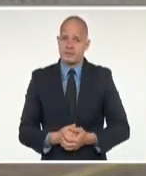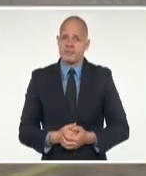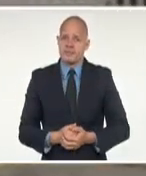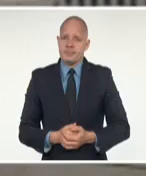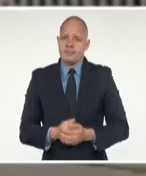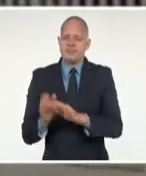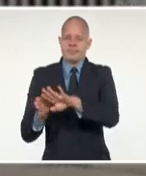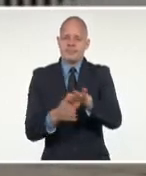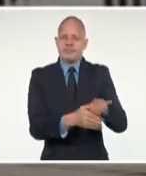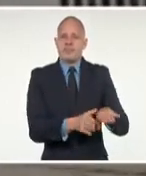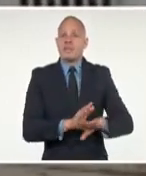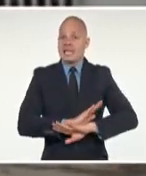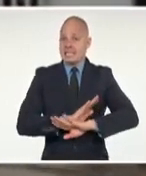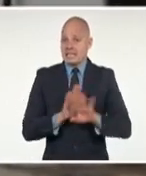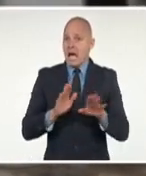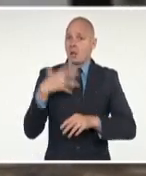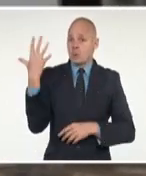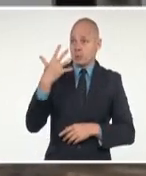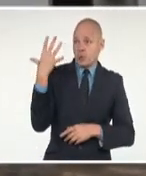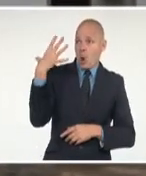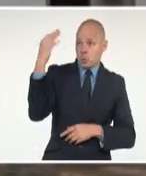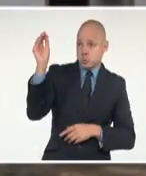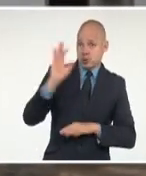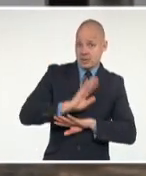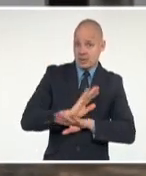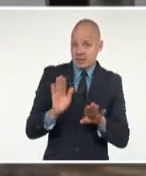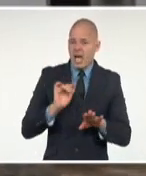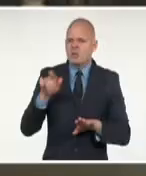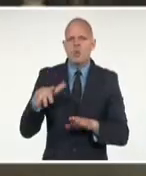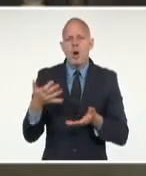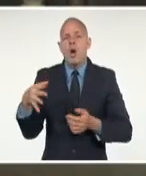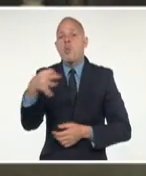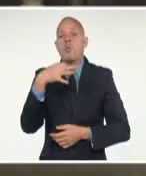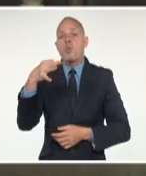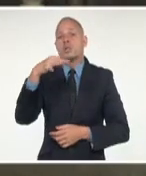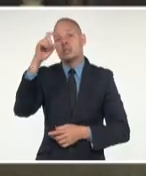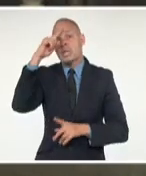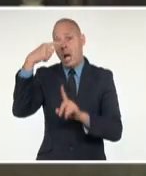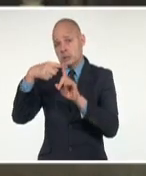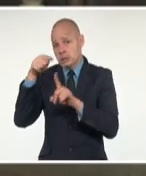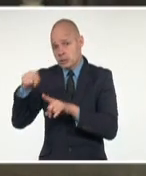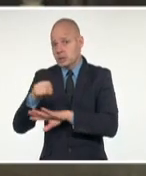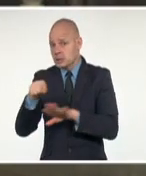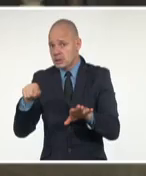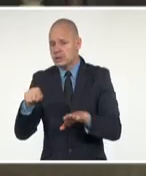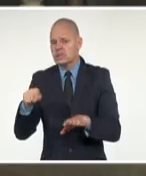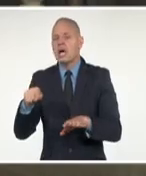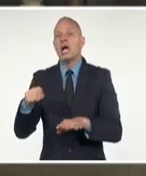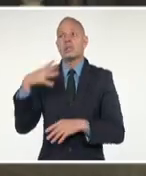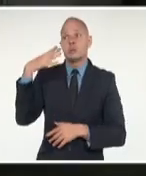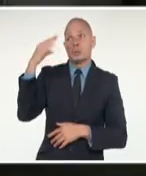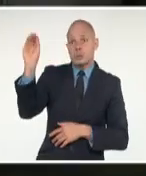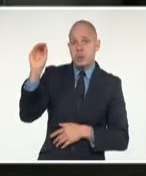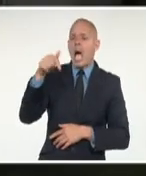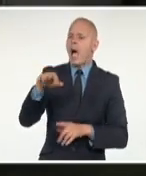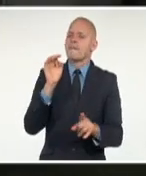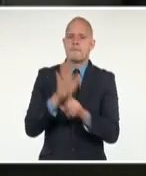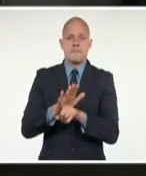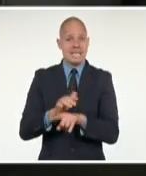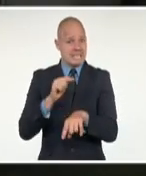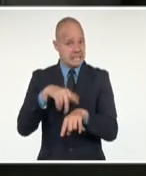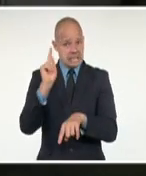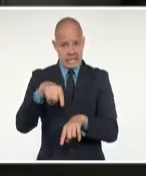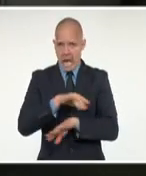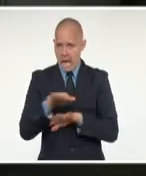tras el paso de la tormenta tropical el sabor santa cruz el norte los colectivos reanudarán las producciones para continuar